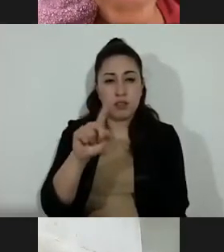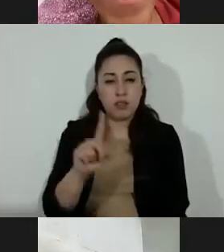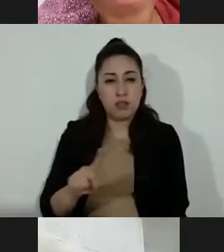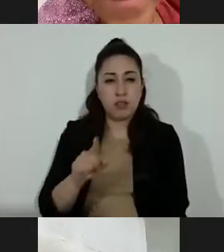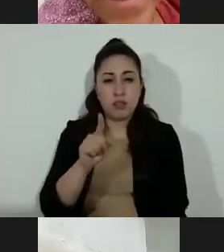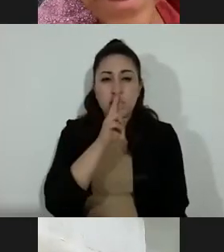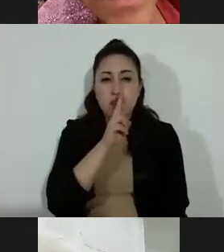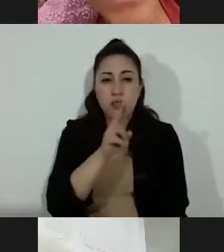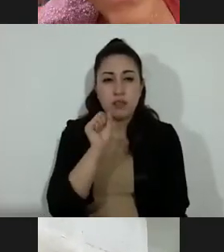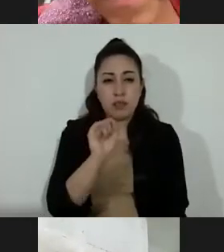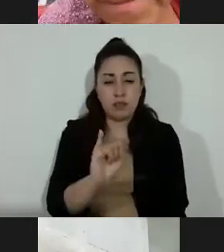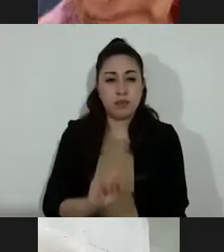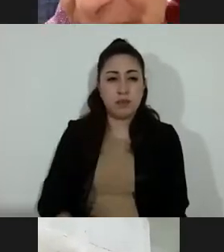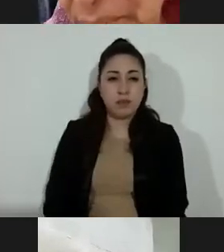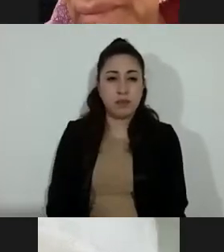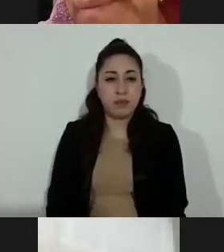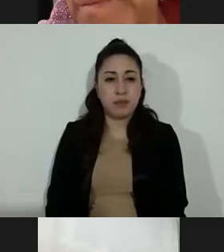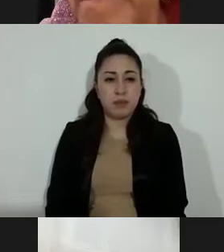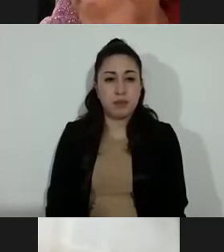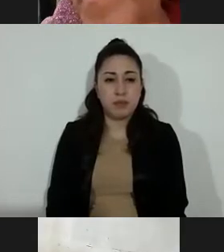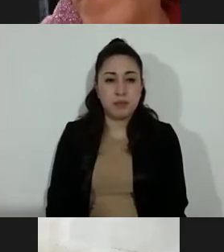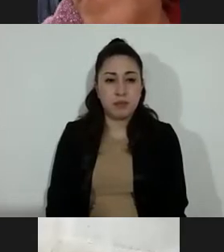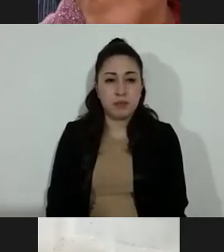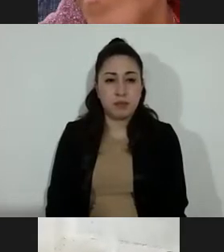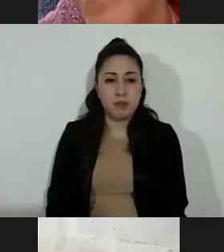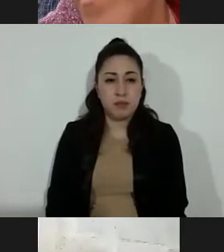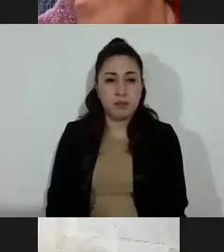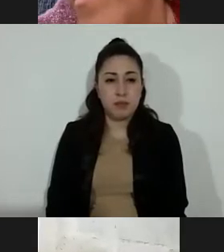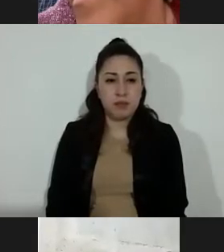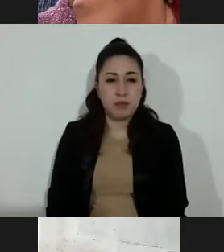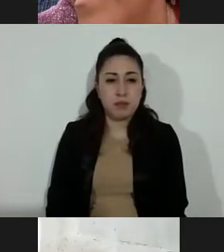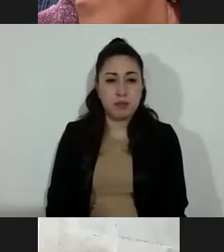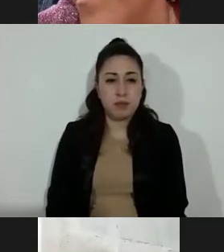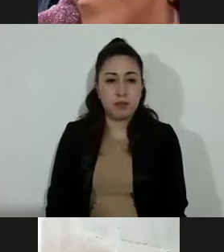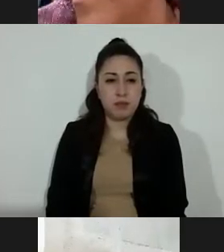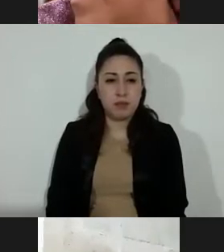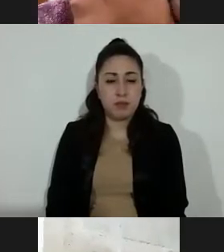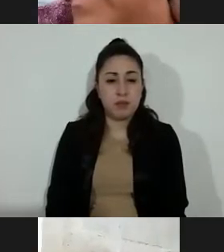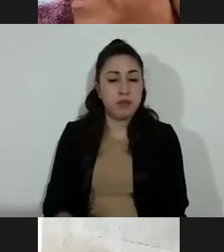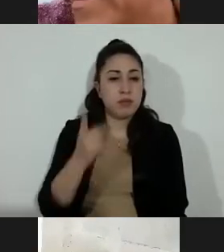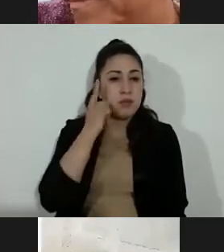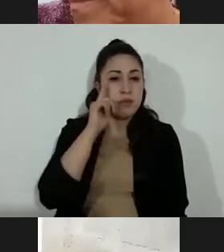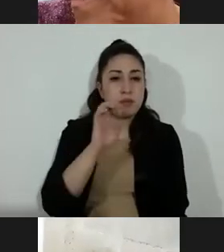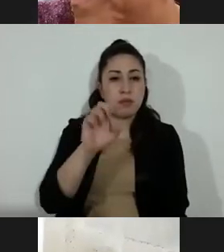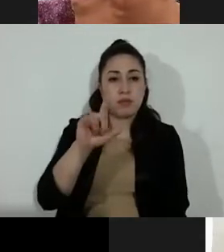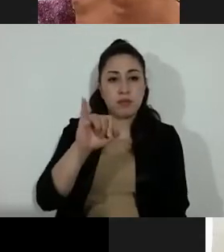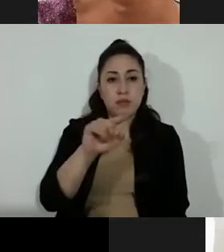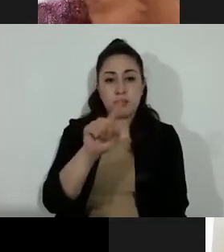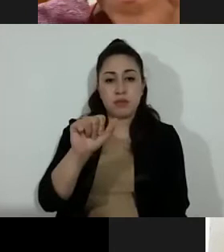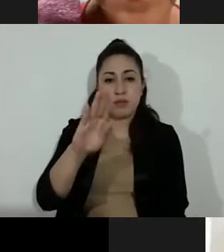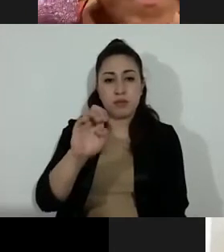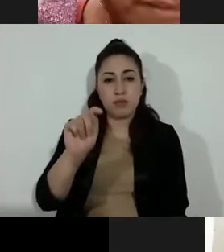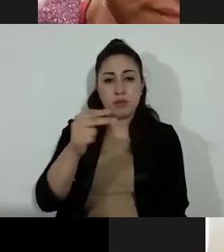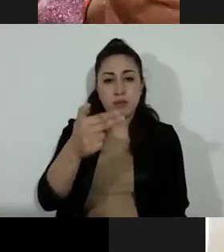Jesús Sesma Suárez, a favor. Gracias, diputada. Diputada Elizabeth Mateos Hernández.